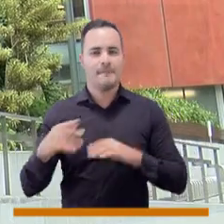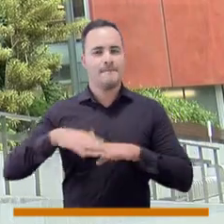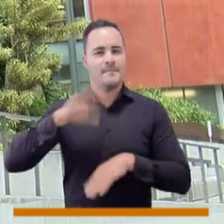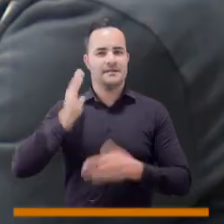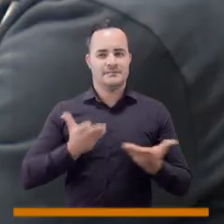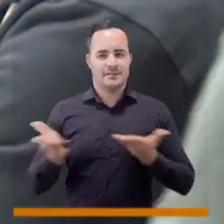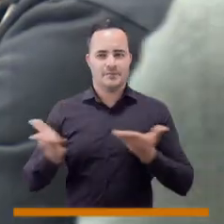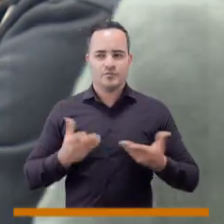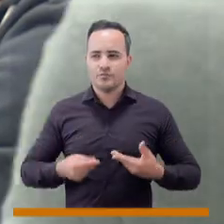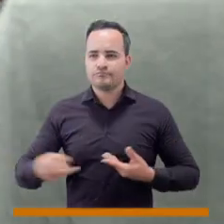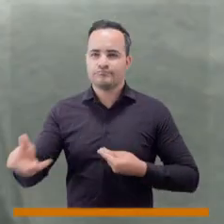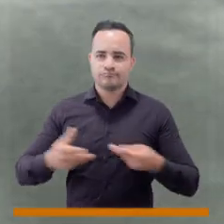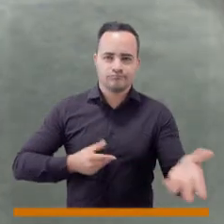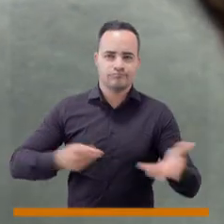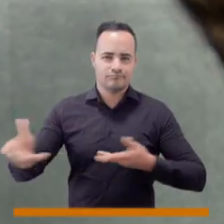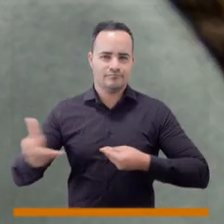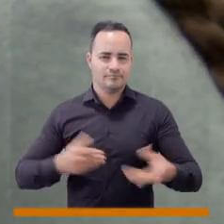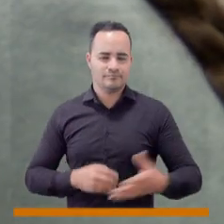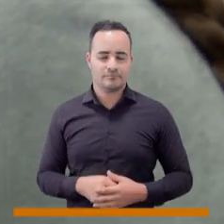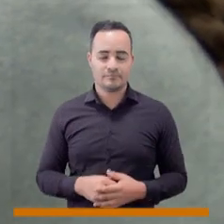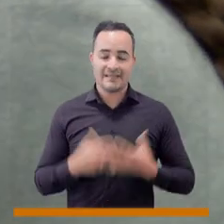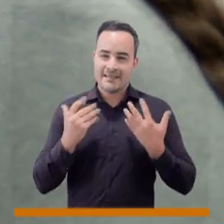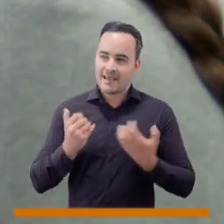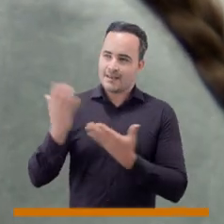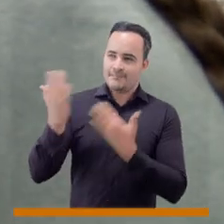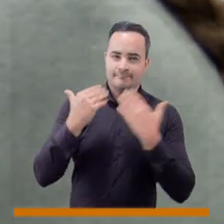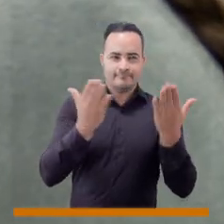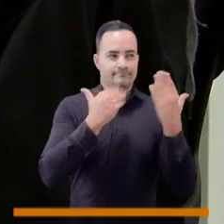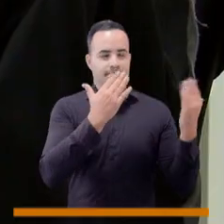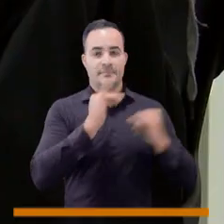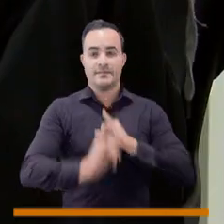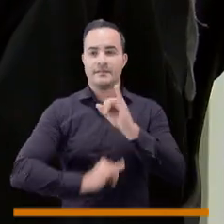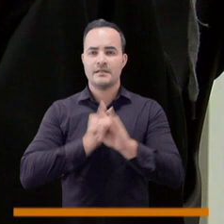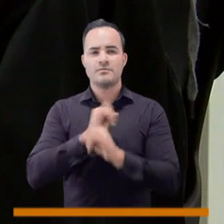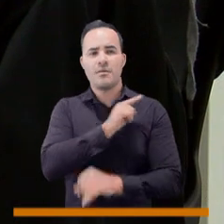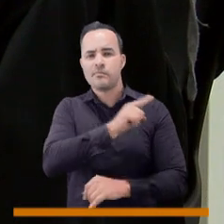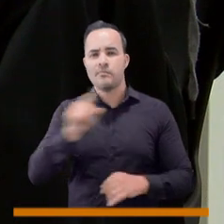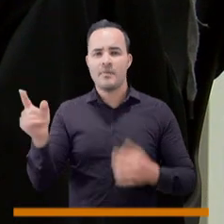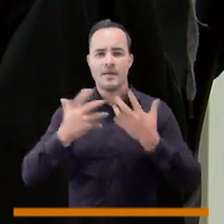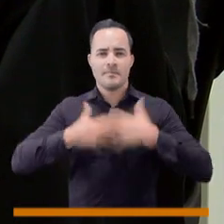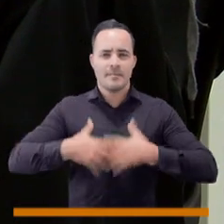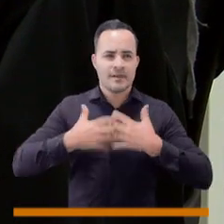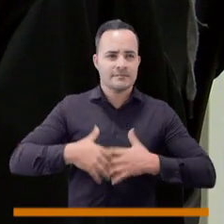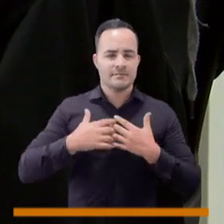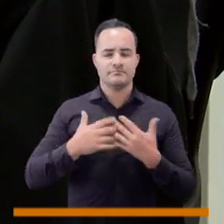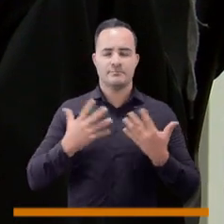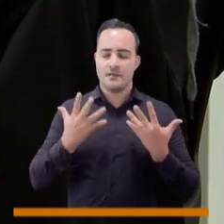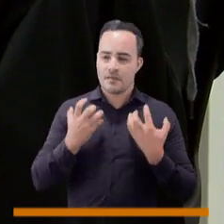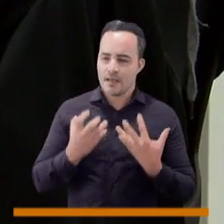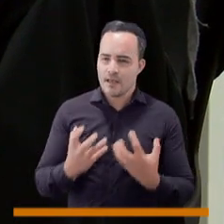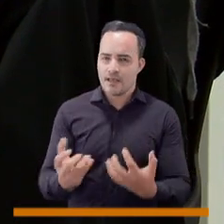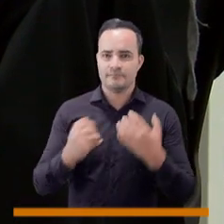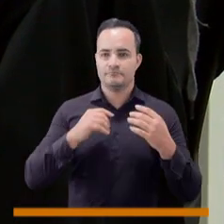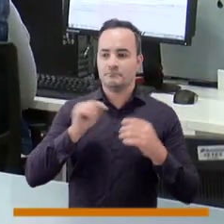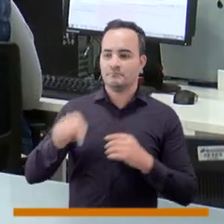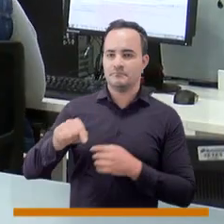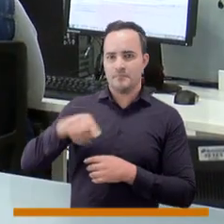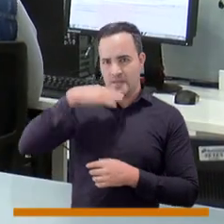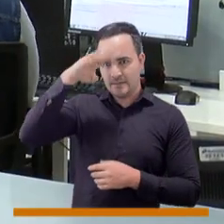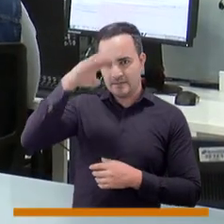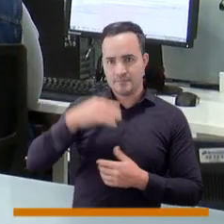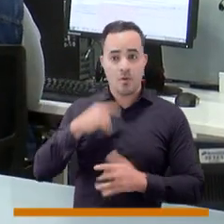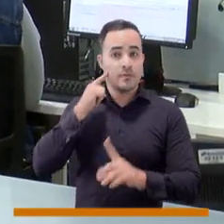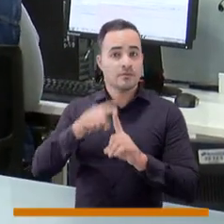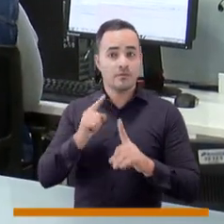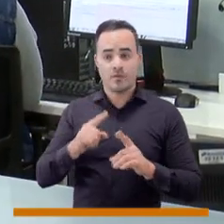de servicios que nos va a permitir a nosotros poder traer a nivel internacional muchas startups, empresas que vienen desarrollándose